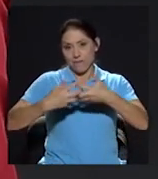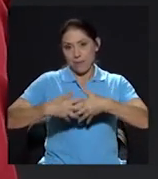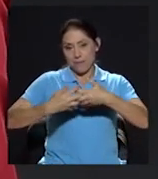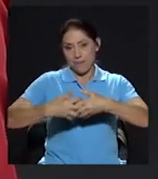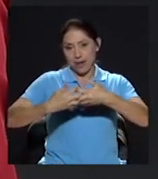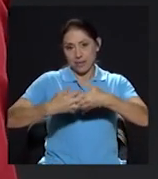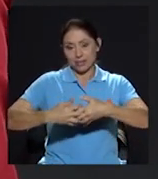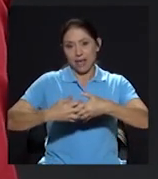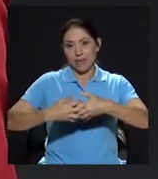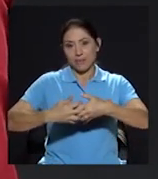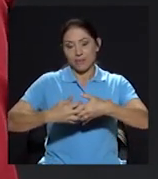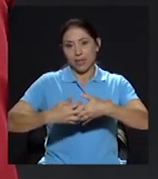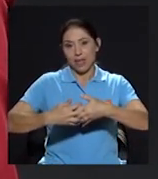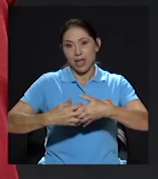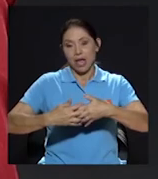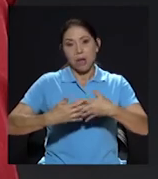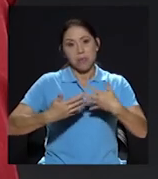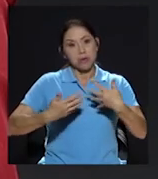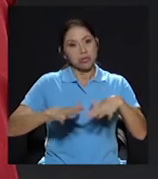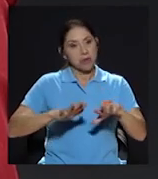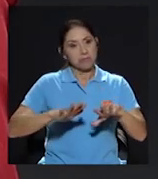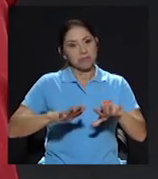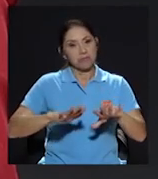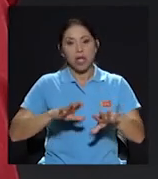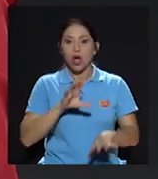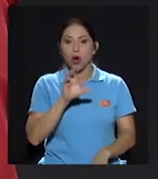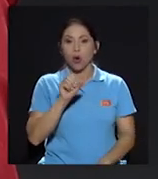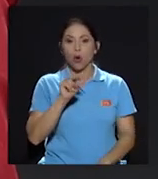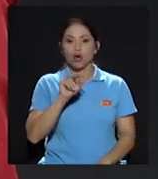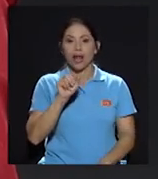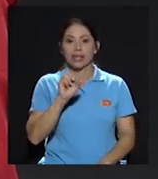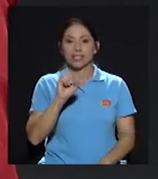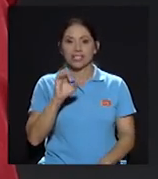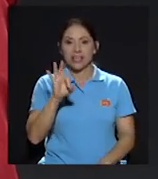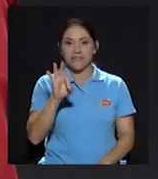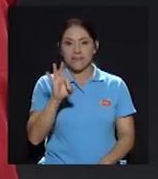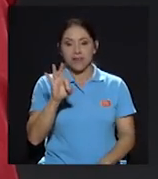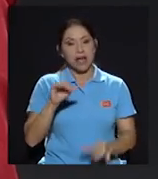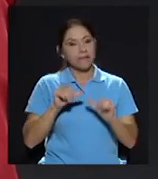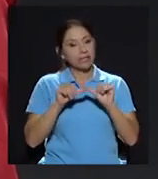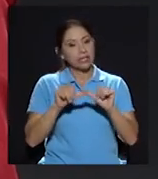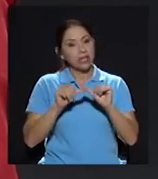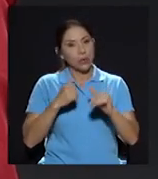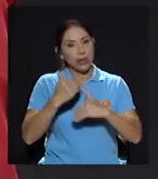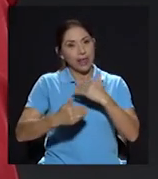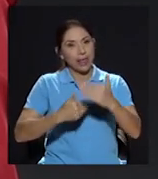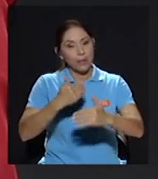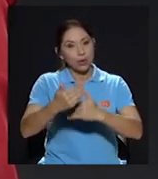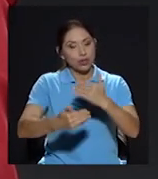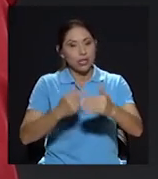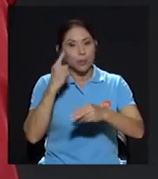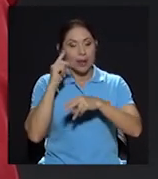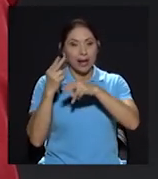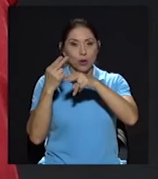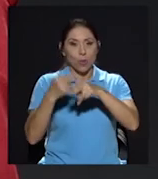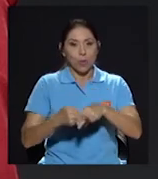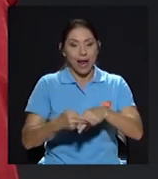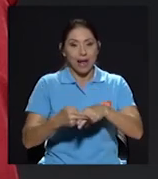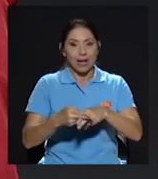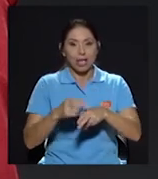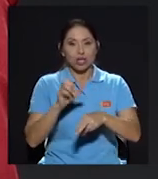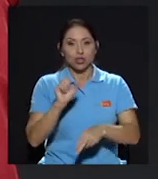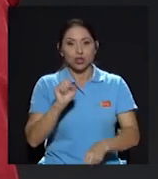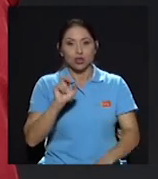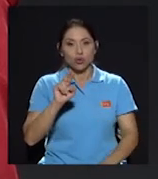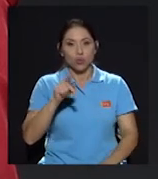el conassif había seguido adelante un proceso para nombrar el superintendente de